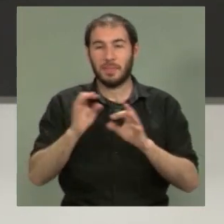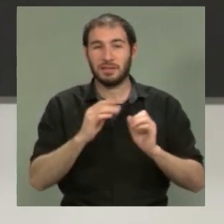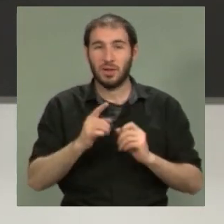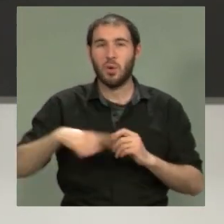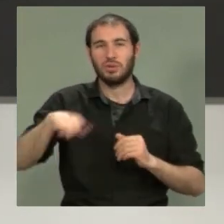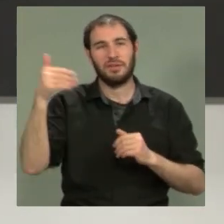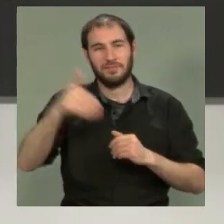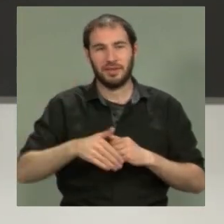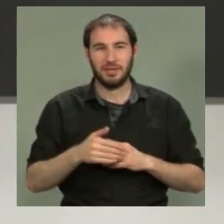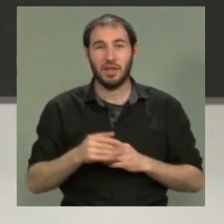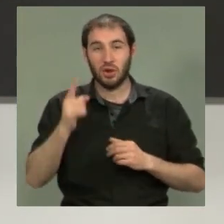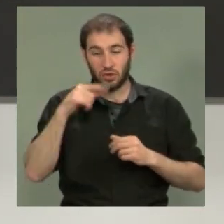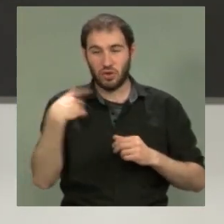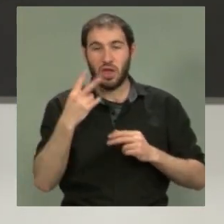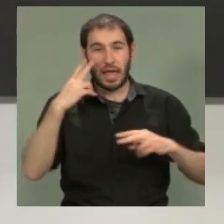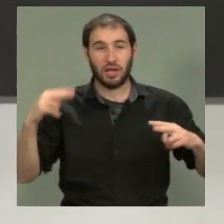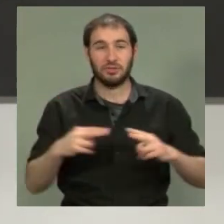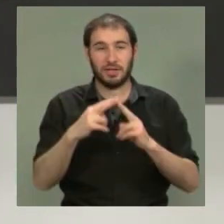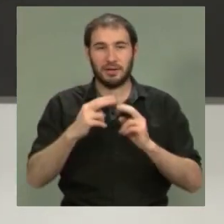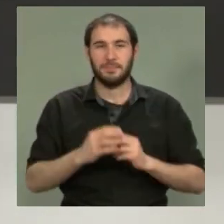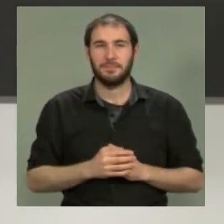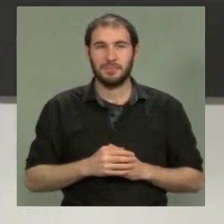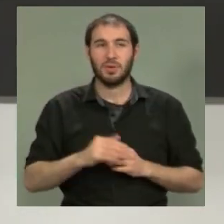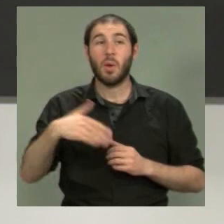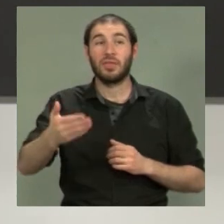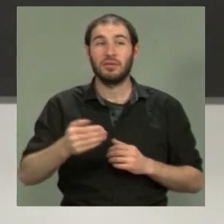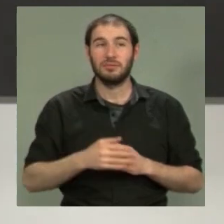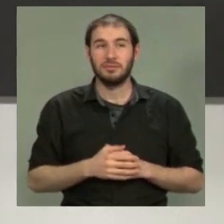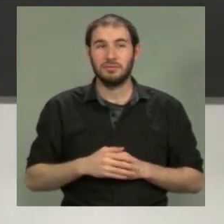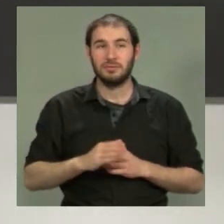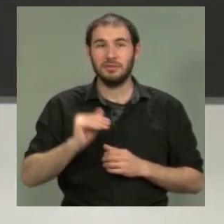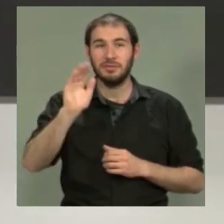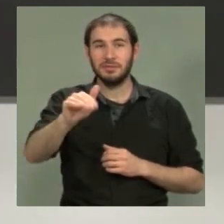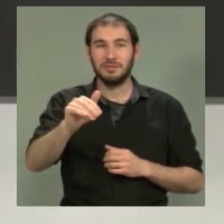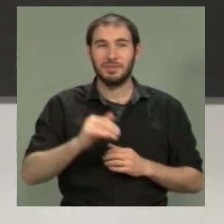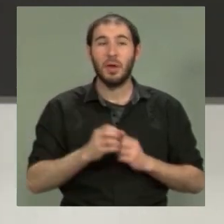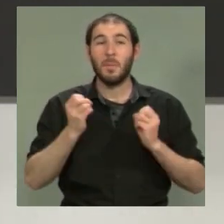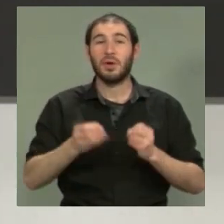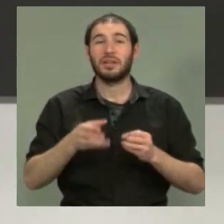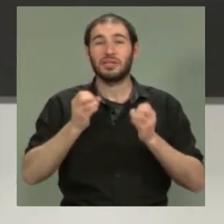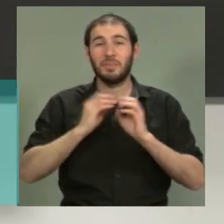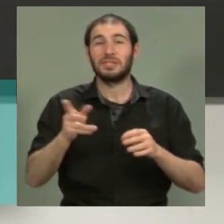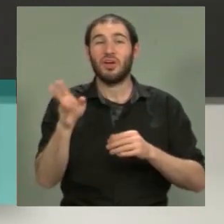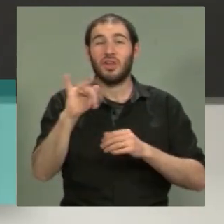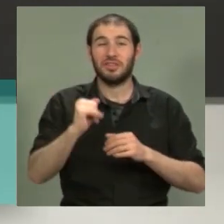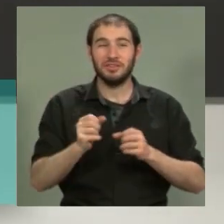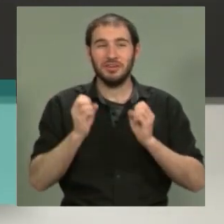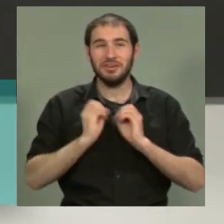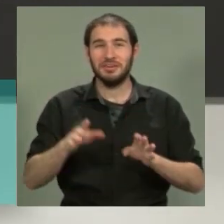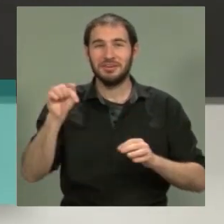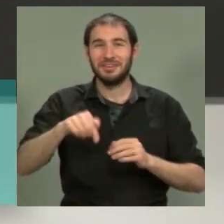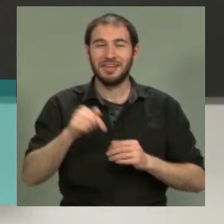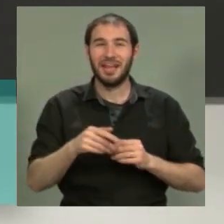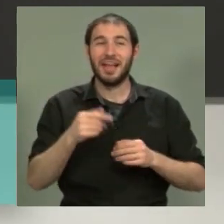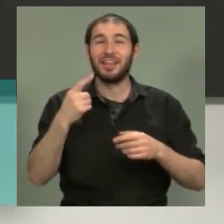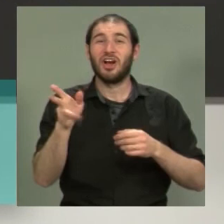ustedes hayan venido. Nosotros nos reencontramos, ¿saben cuándo? El martes, porque arrancamos todos los días. El Distintos Parecidos va